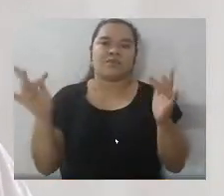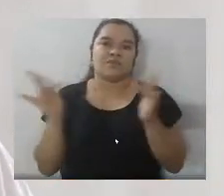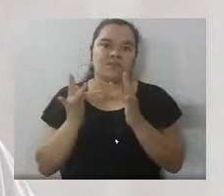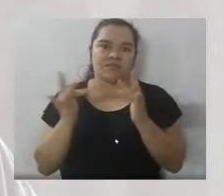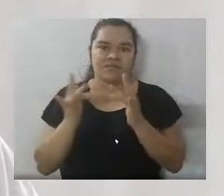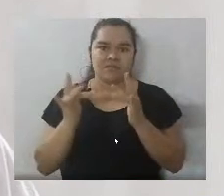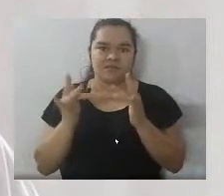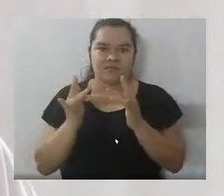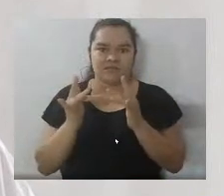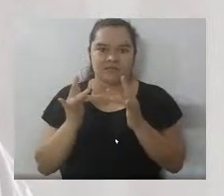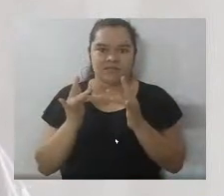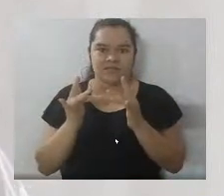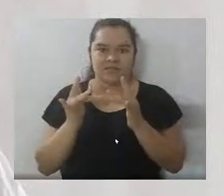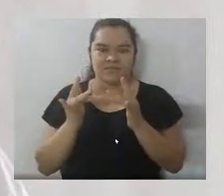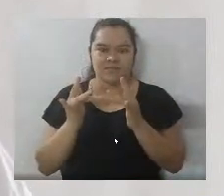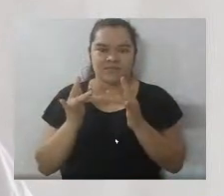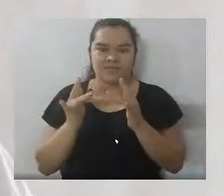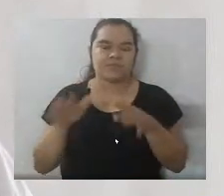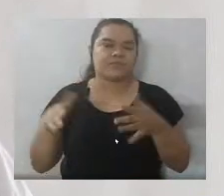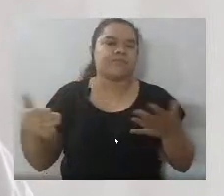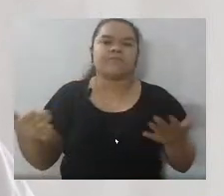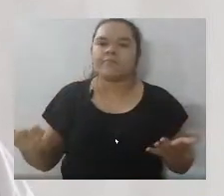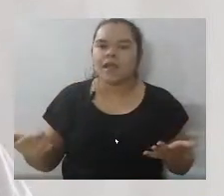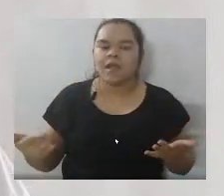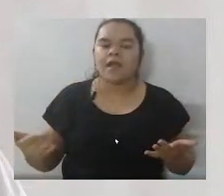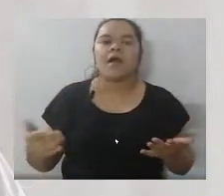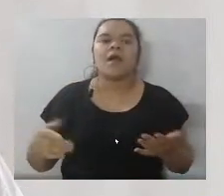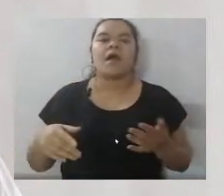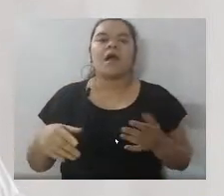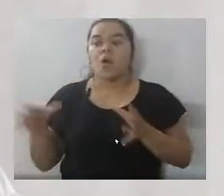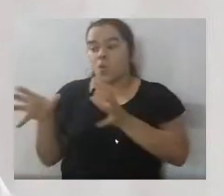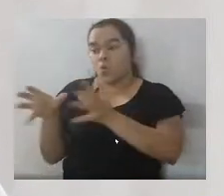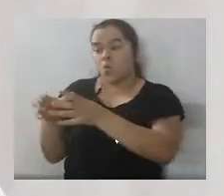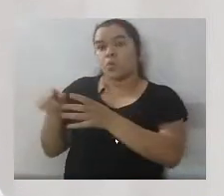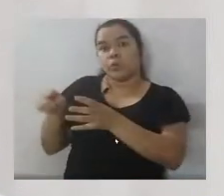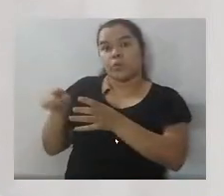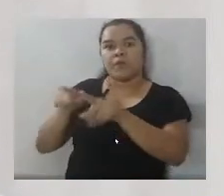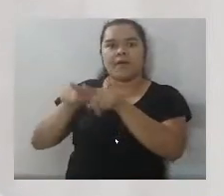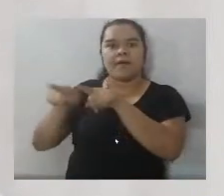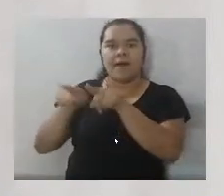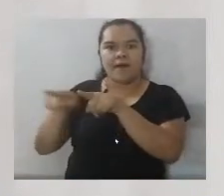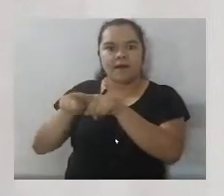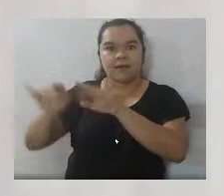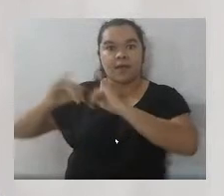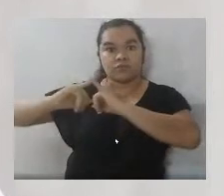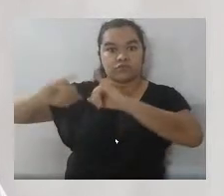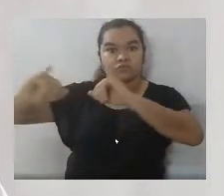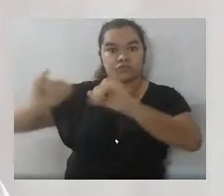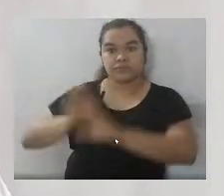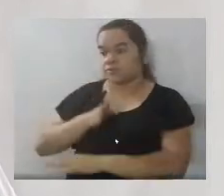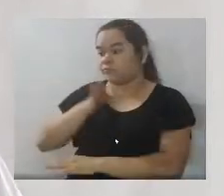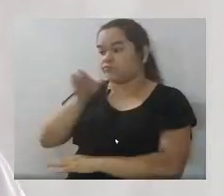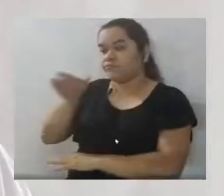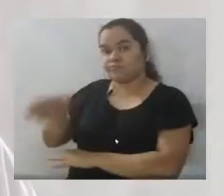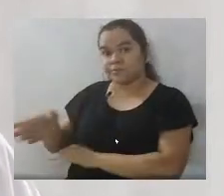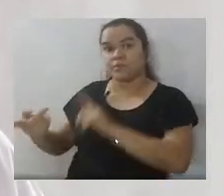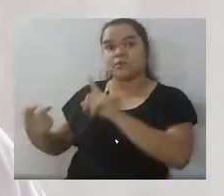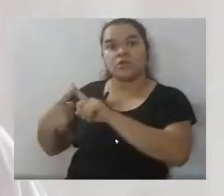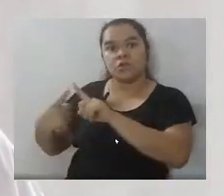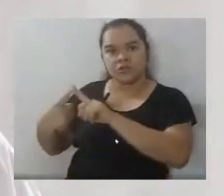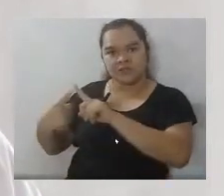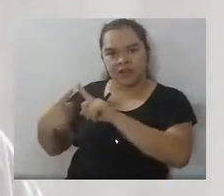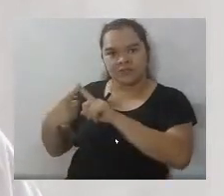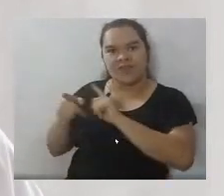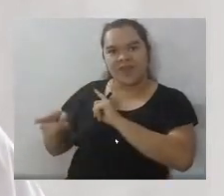recurriendo a los servicios de orientación vocacional que la universidad tiene y que puede darles más información